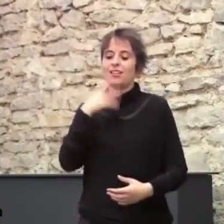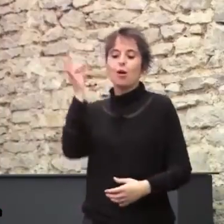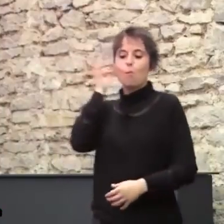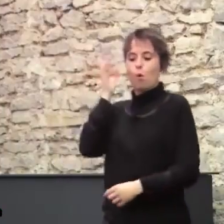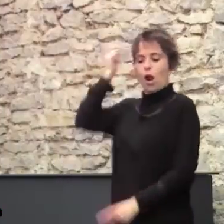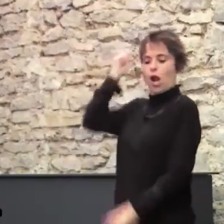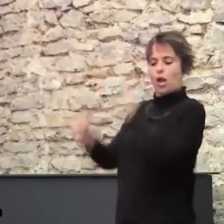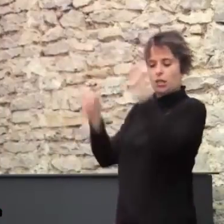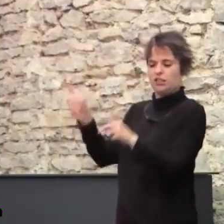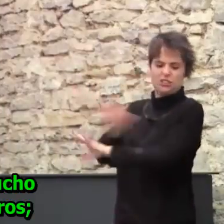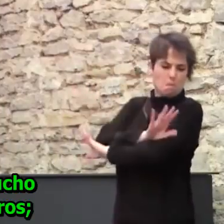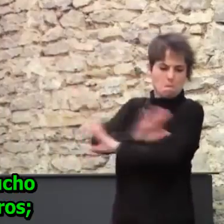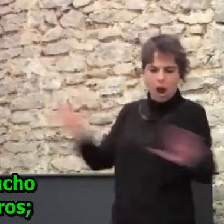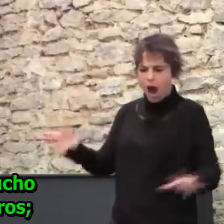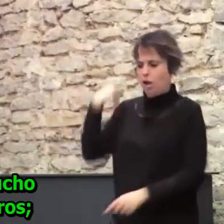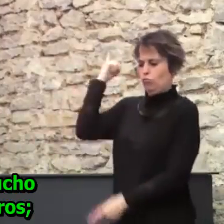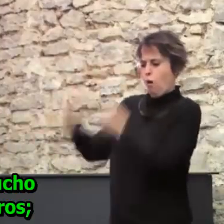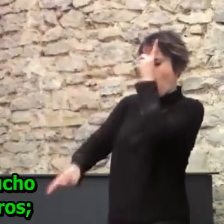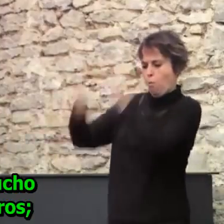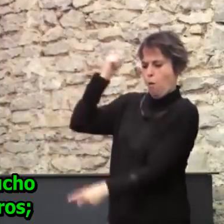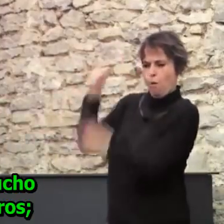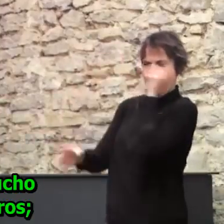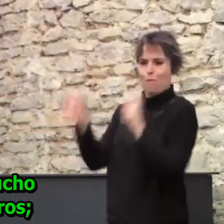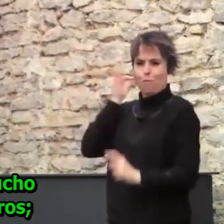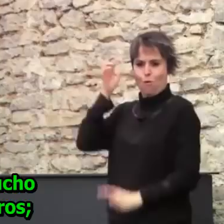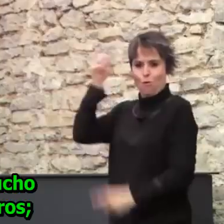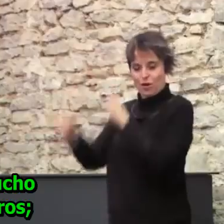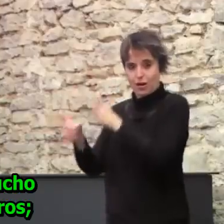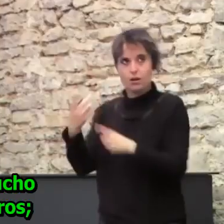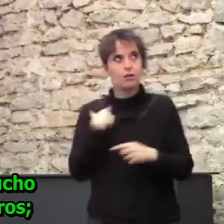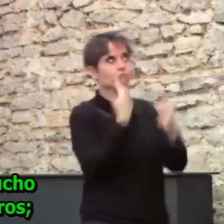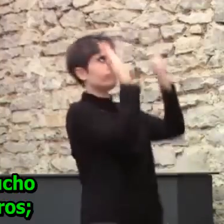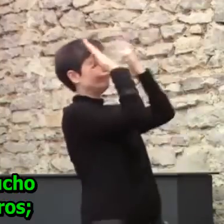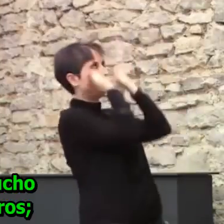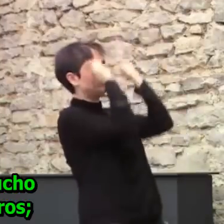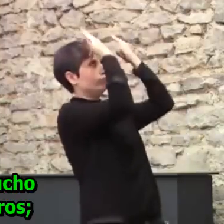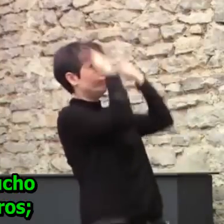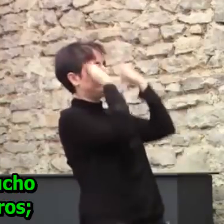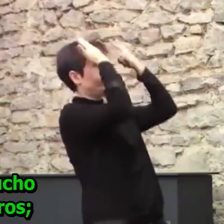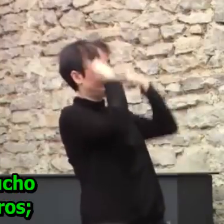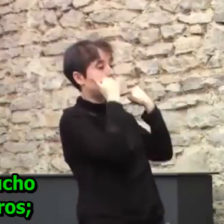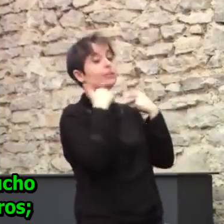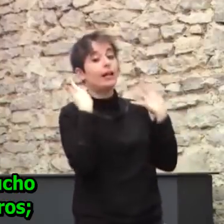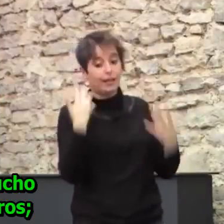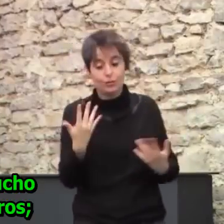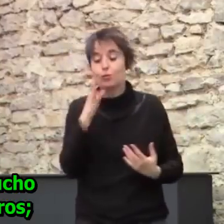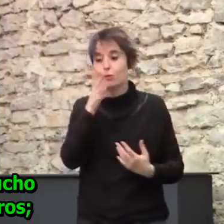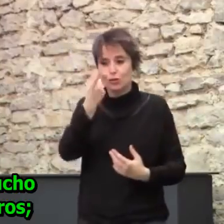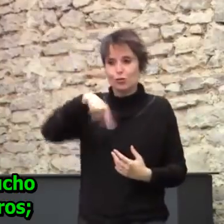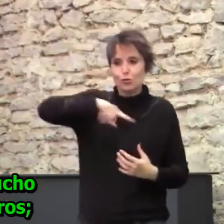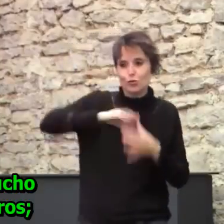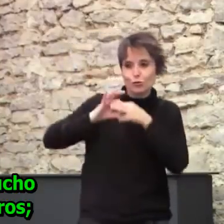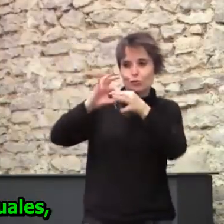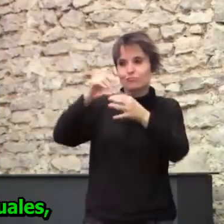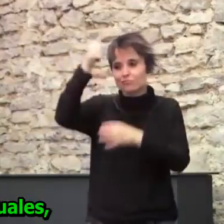a mujeres terribles y dominantes y... Bueno, pues esto indudablemente determina mucho las relaciones entre nosotras, ¿no?